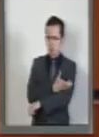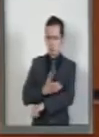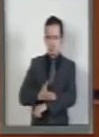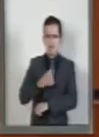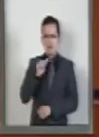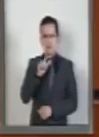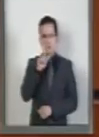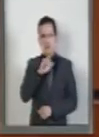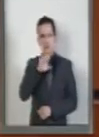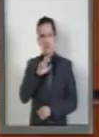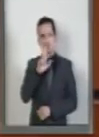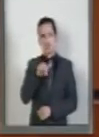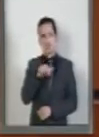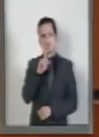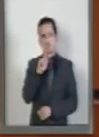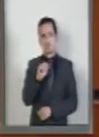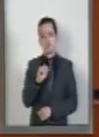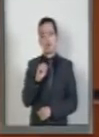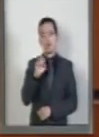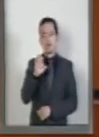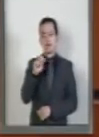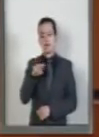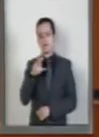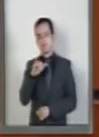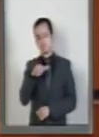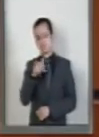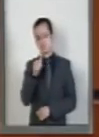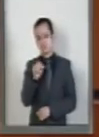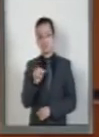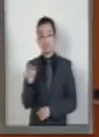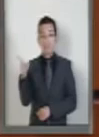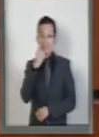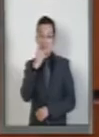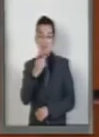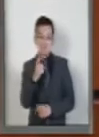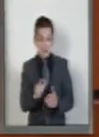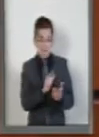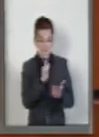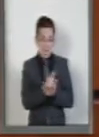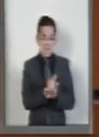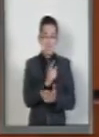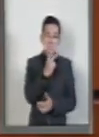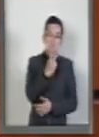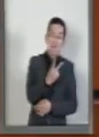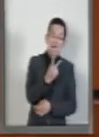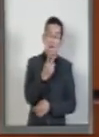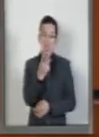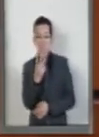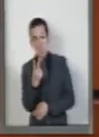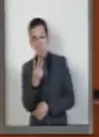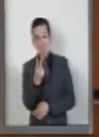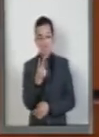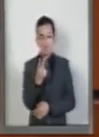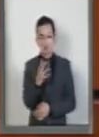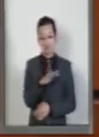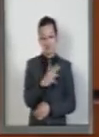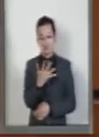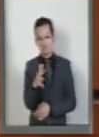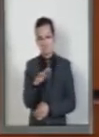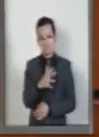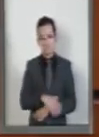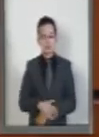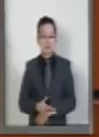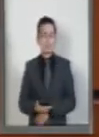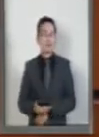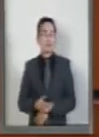Encinas se refirió como la Ley 2-3. Pero que vale decir que en